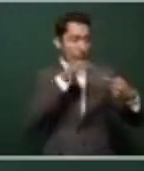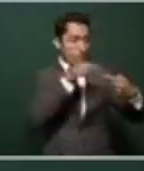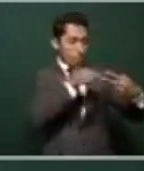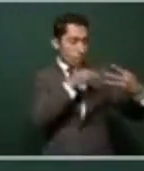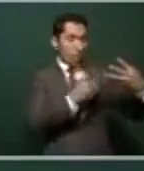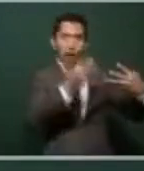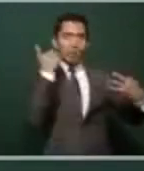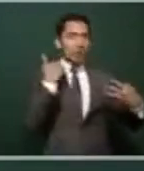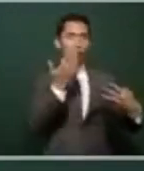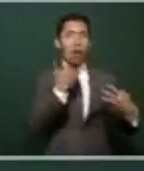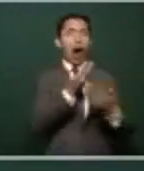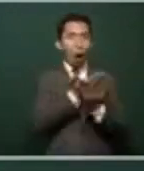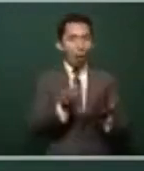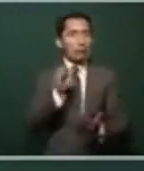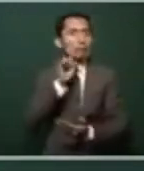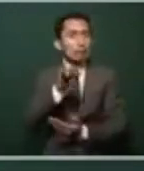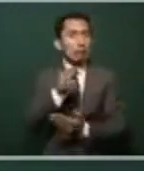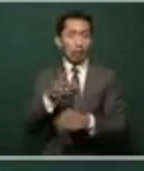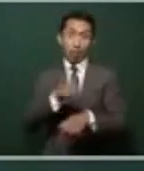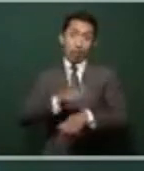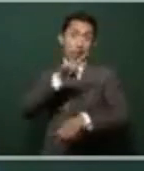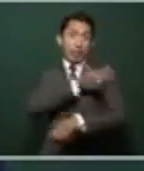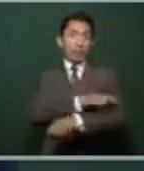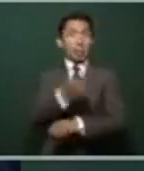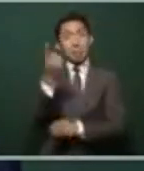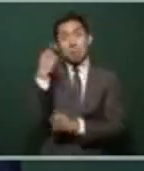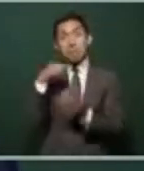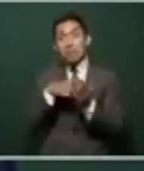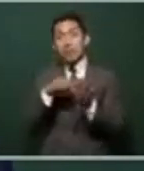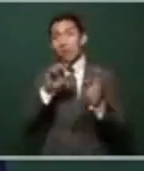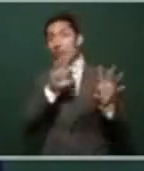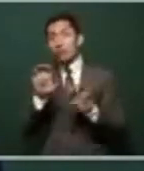de que desde 1994